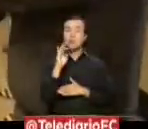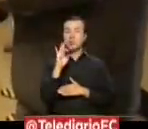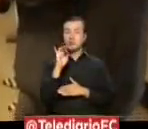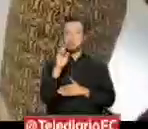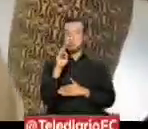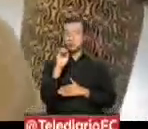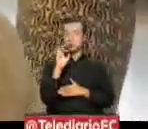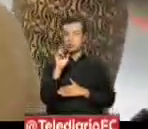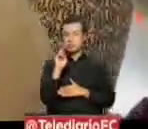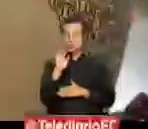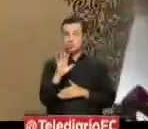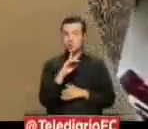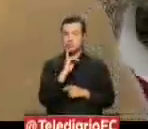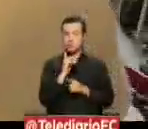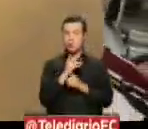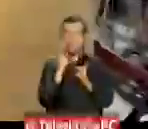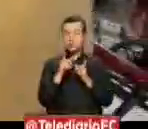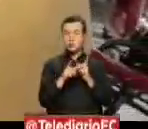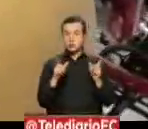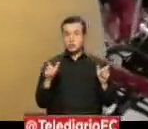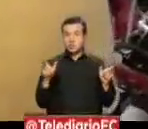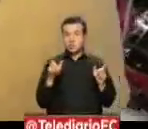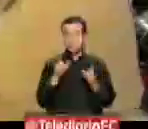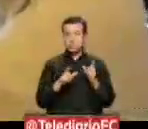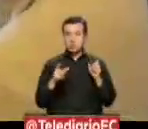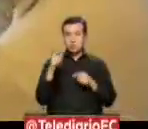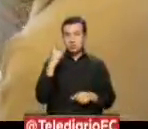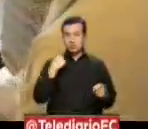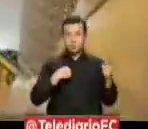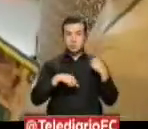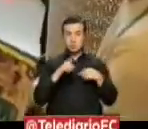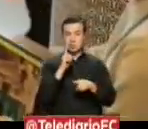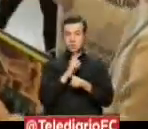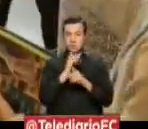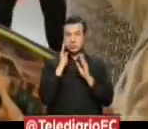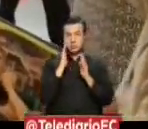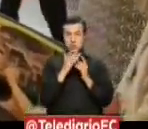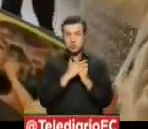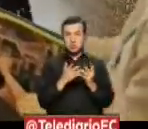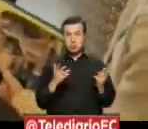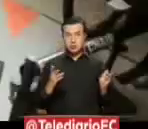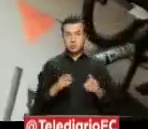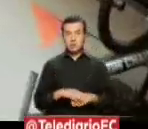centro especializado en atender a personas con lesiones y discapacidades.